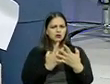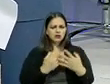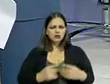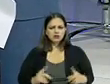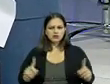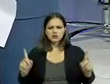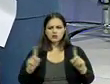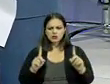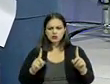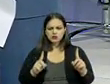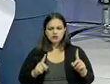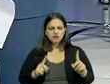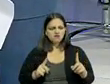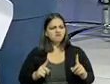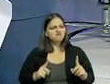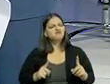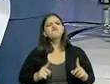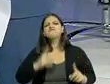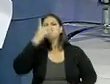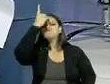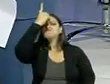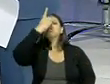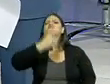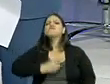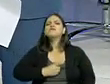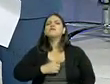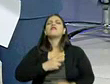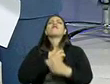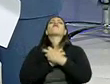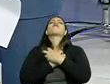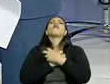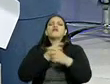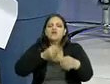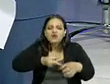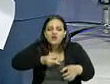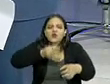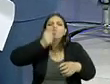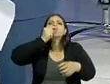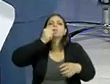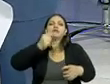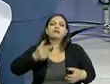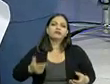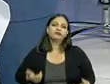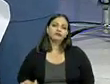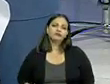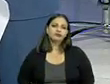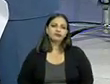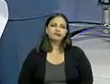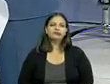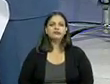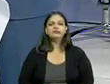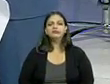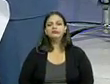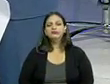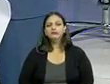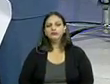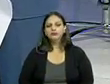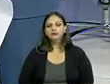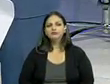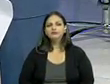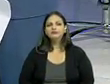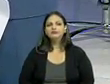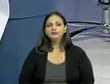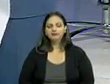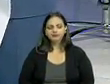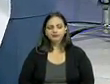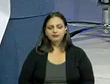es una bola de nieve, se va acrecentando cada vez más, y las situaciones que se han realizado o que se pretenden hacer precisamente para